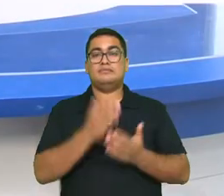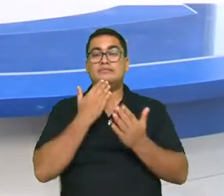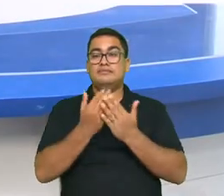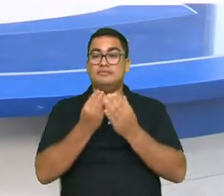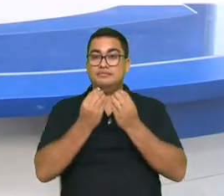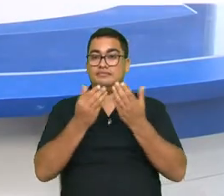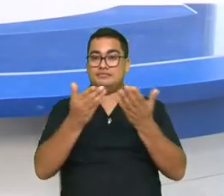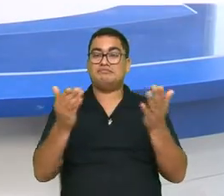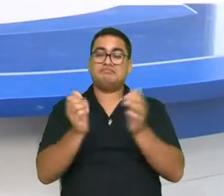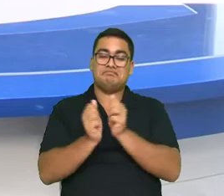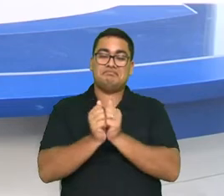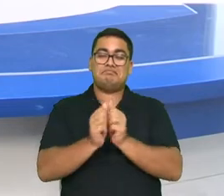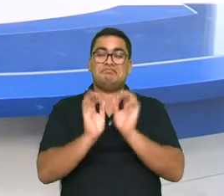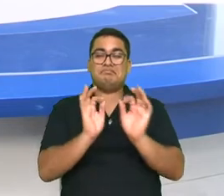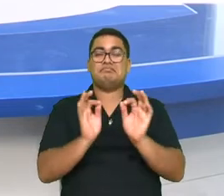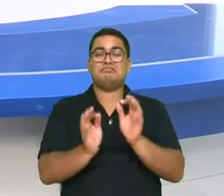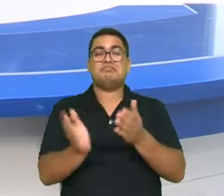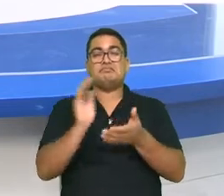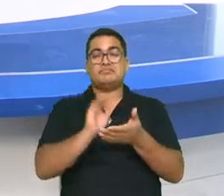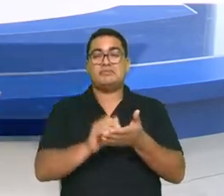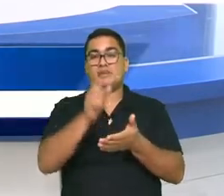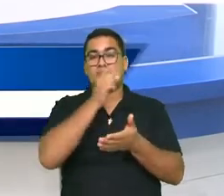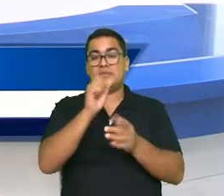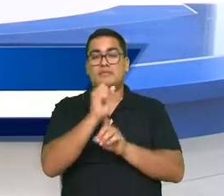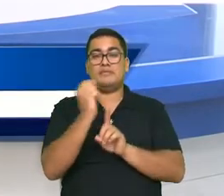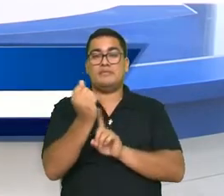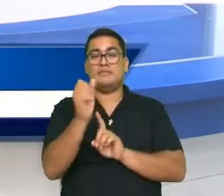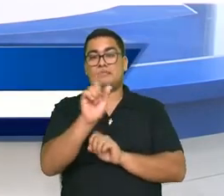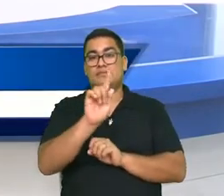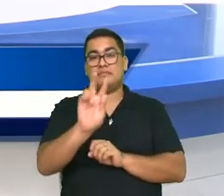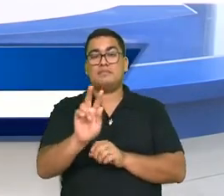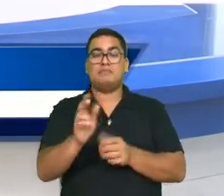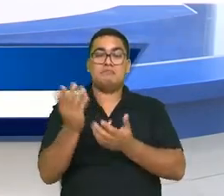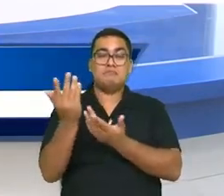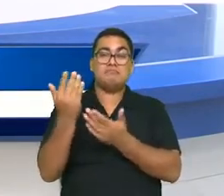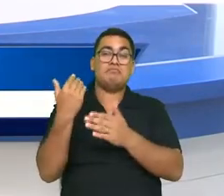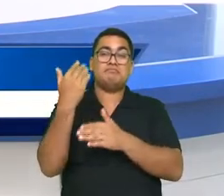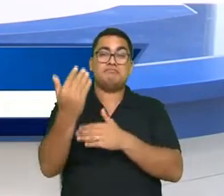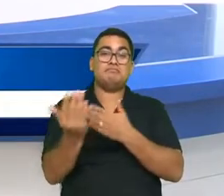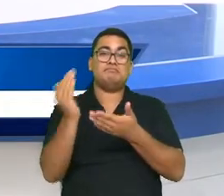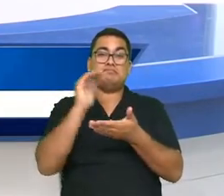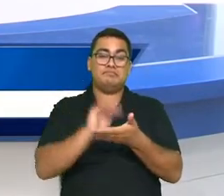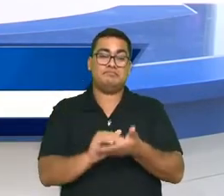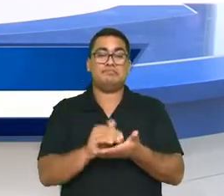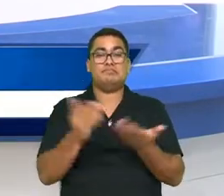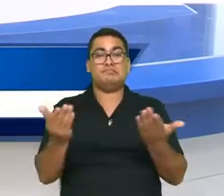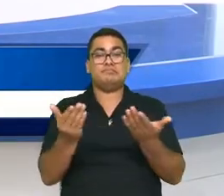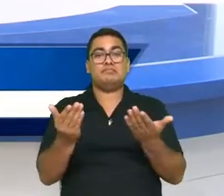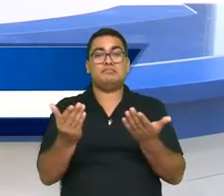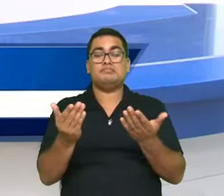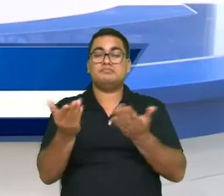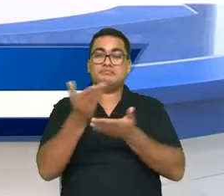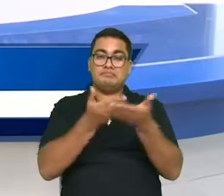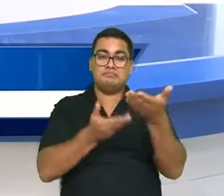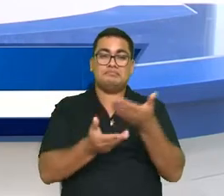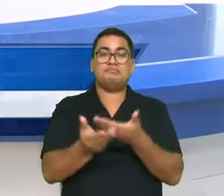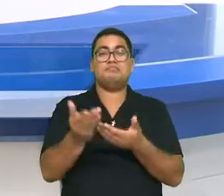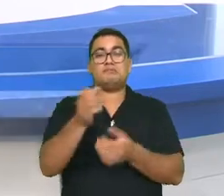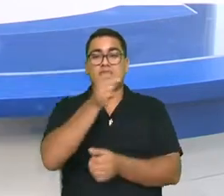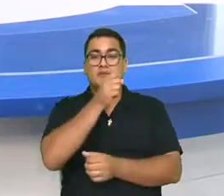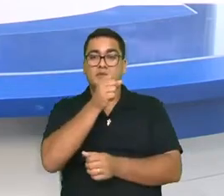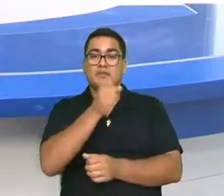Gracias por habernos acompañado en una edición más de Noticias Asamblea TV. Les esperamos en nuestra próxima edición para compartirles